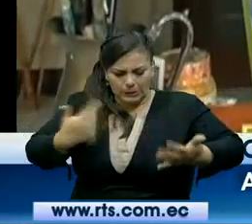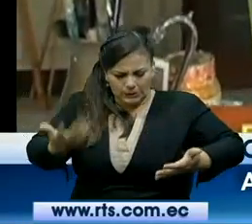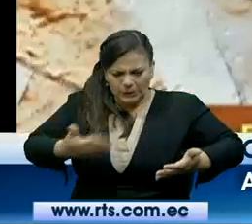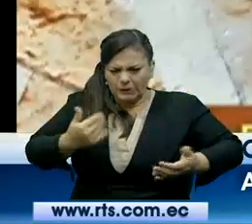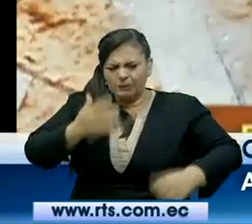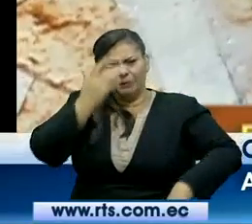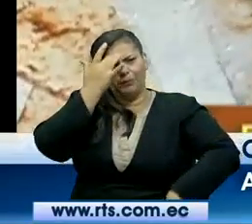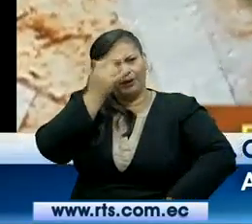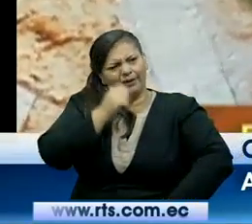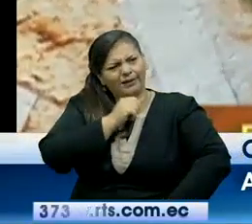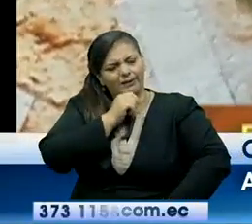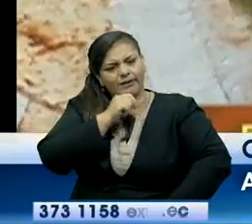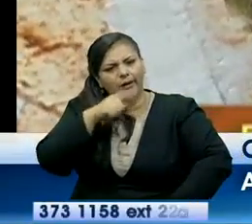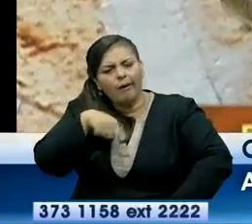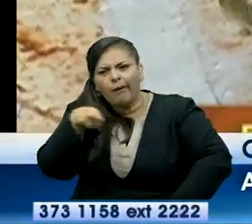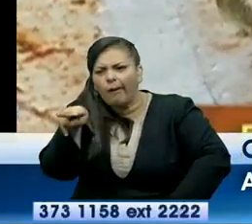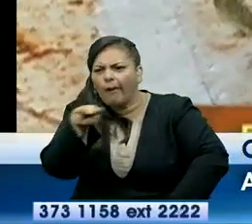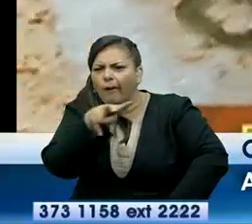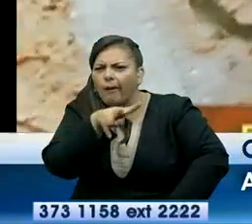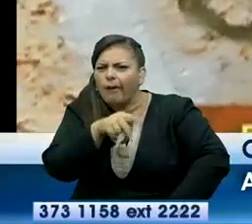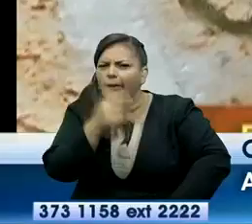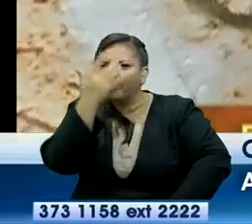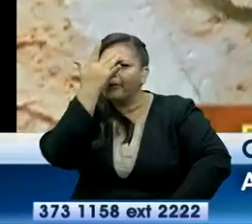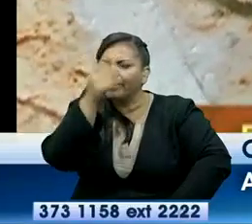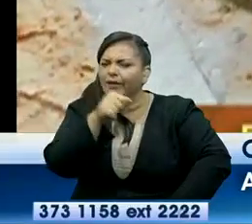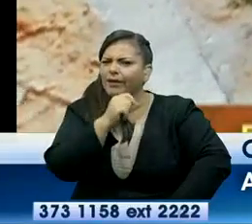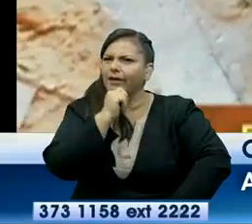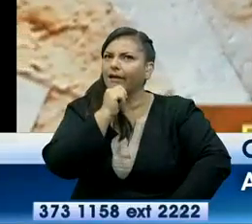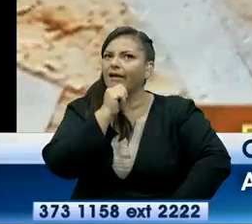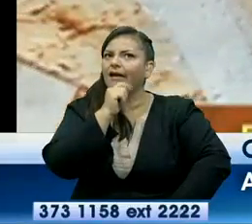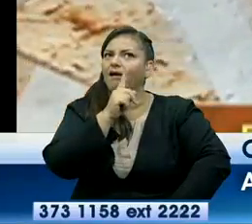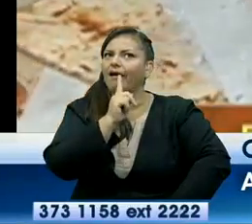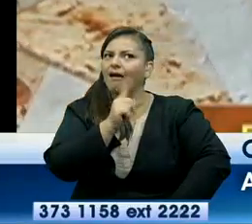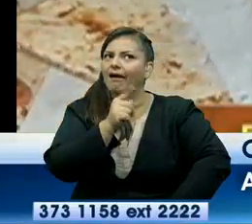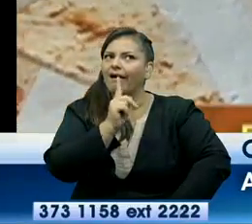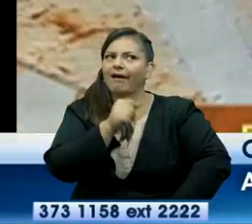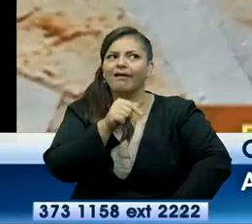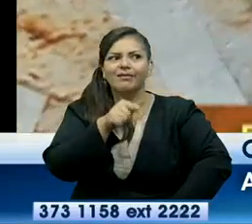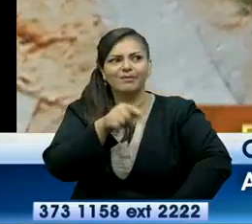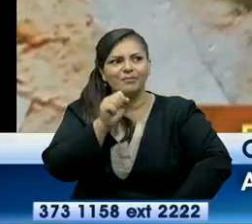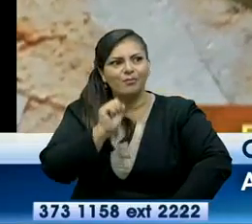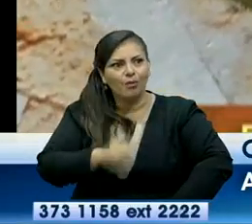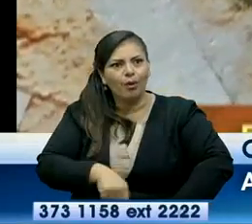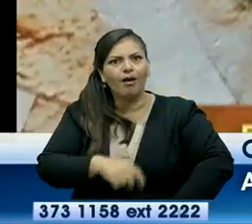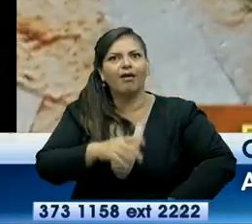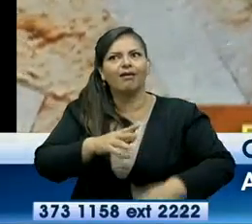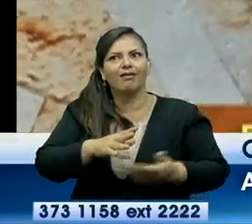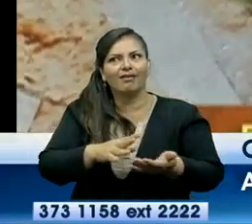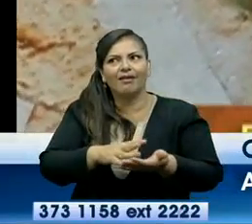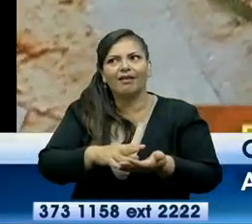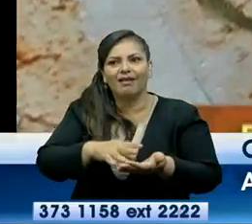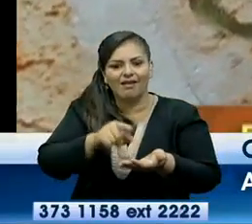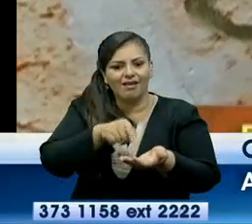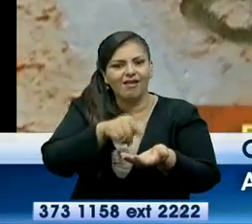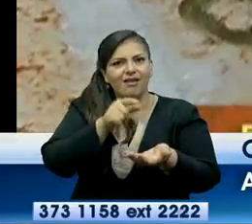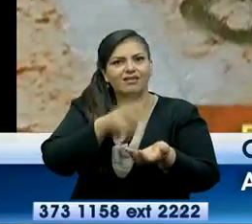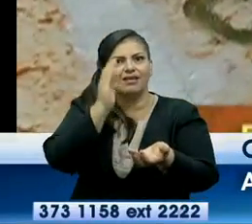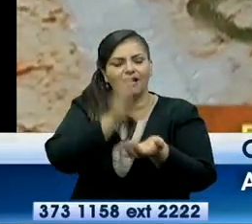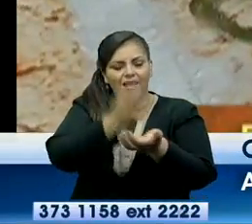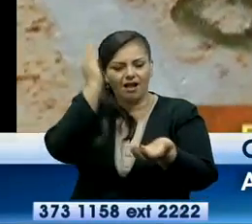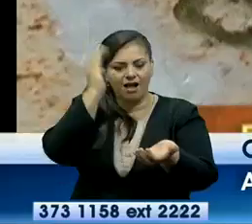esa etapa de crear un un soporte interesante entonces yo empecé con las toldas